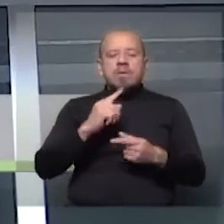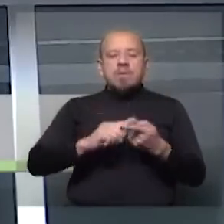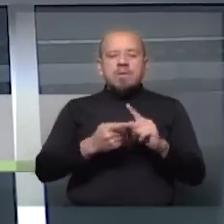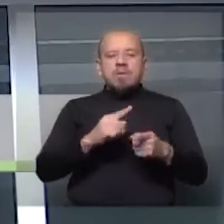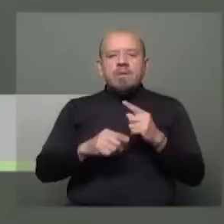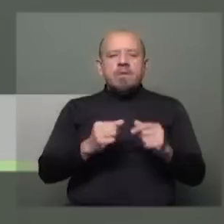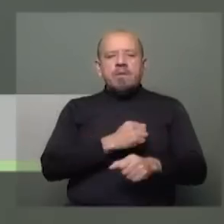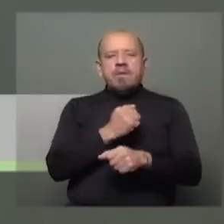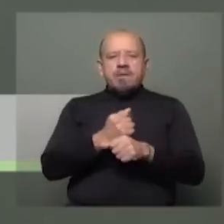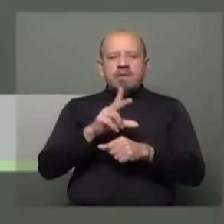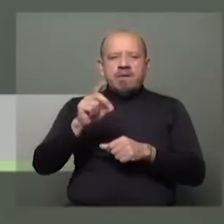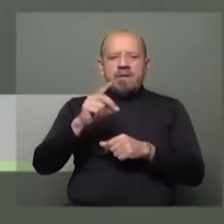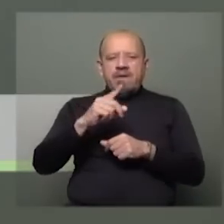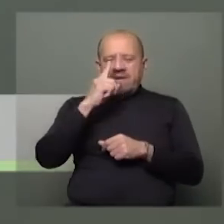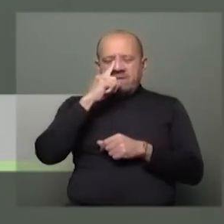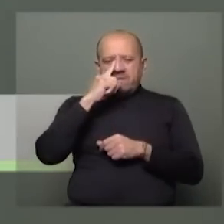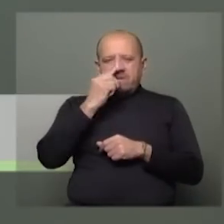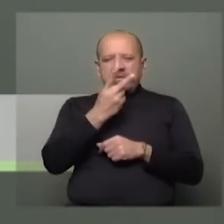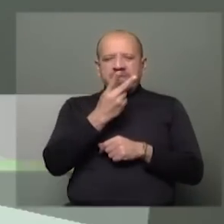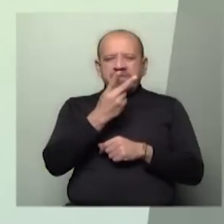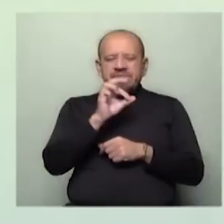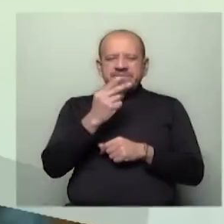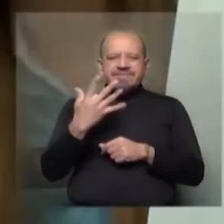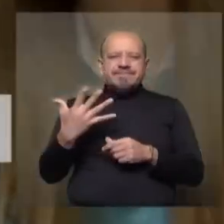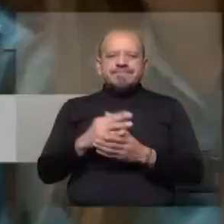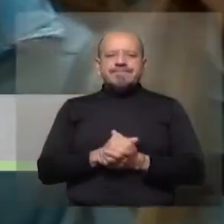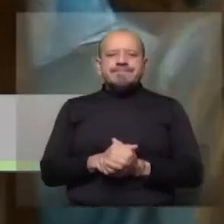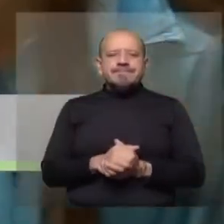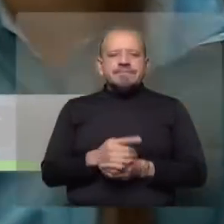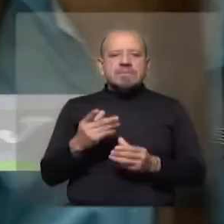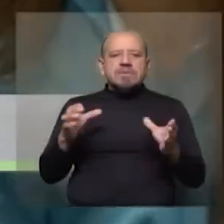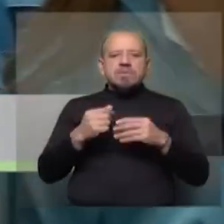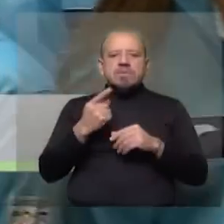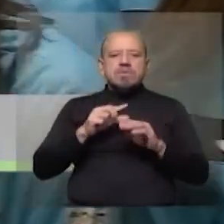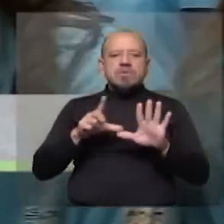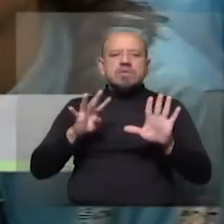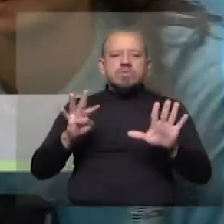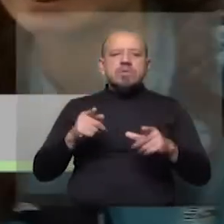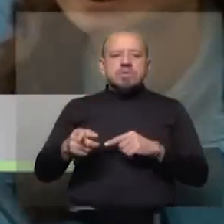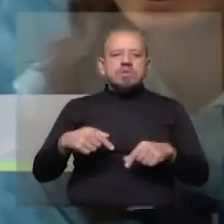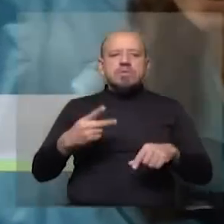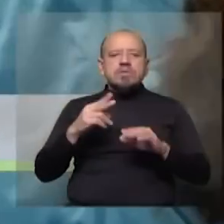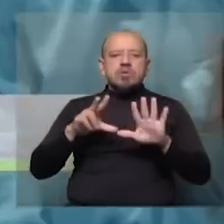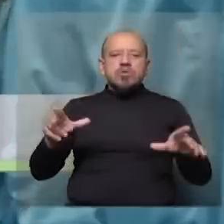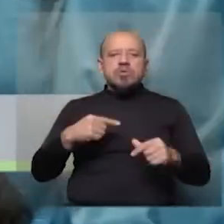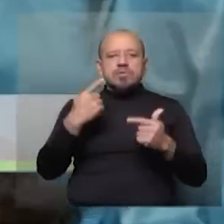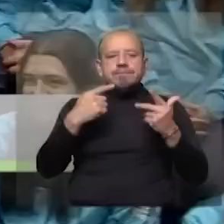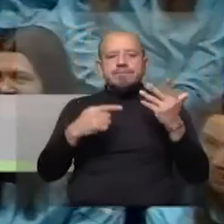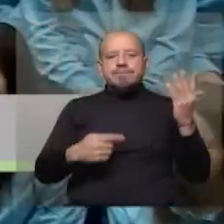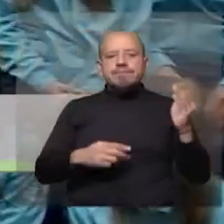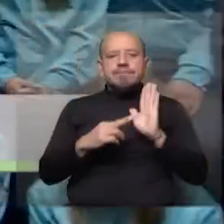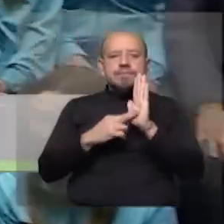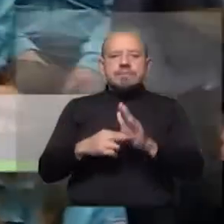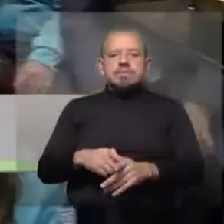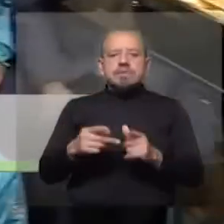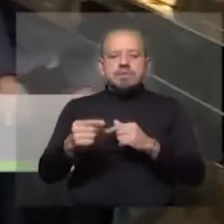regirá hasta el 30 de junio de 2025 con mejoras salariales una delegación de 179 atletas en 28 disciplinas representará a Uruguay en